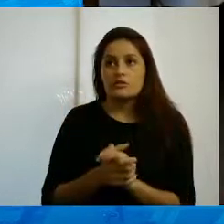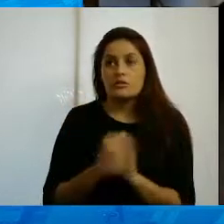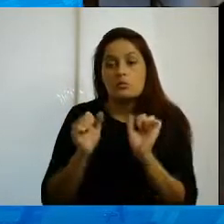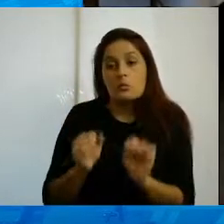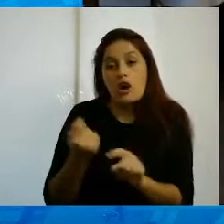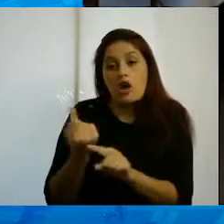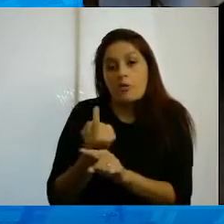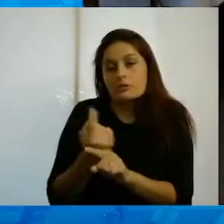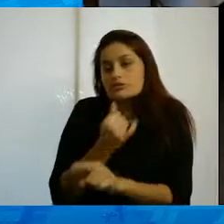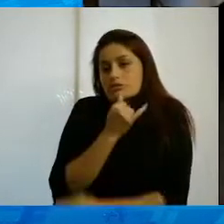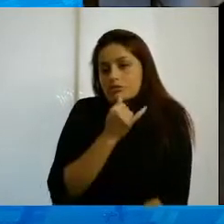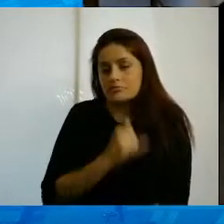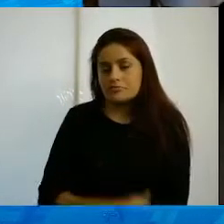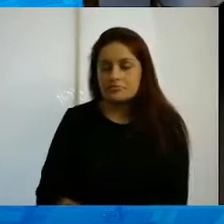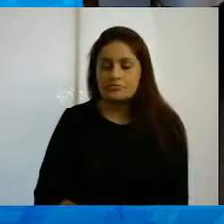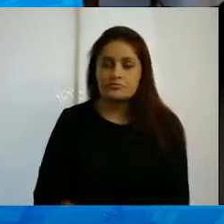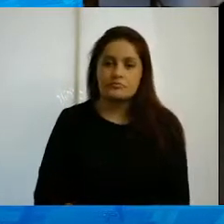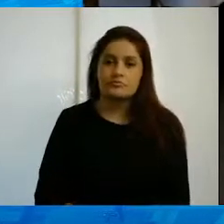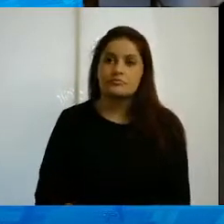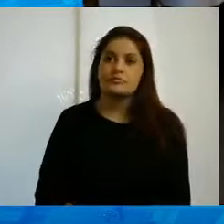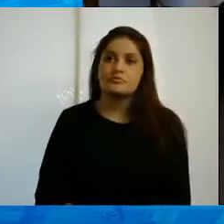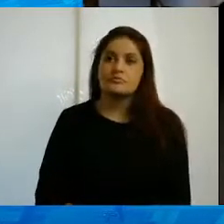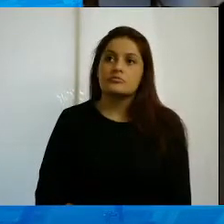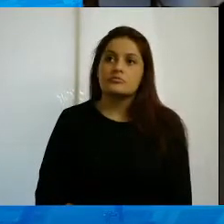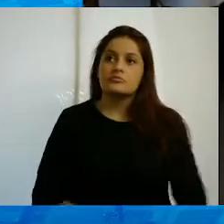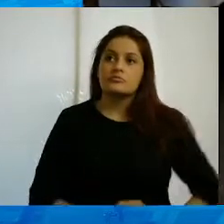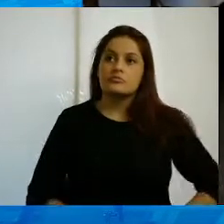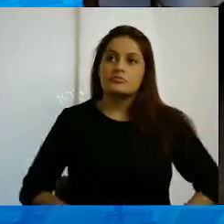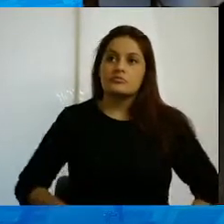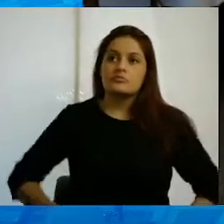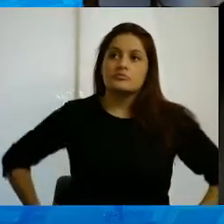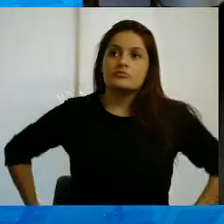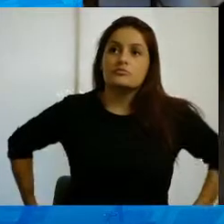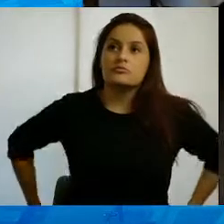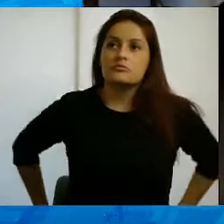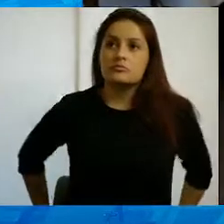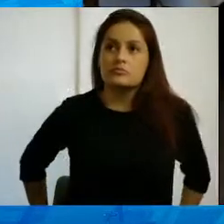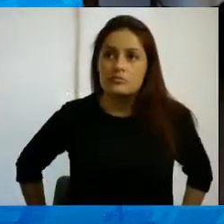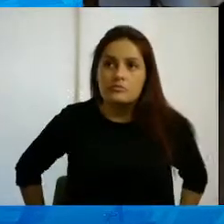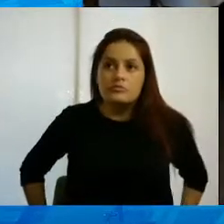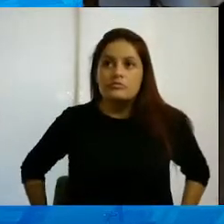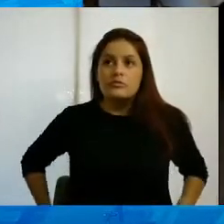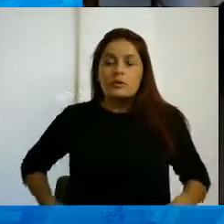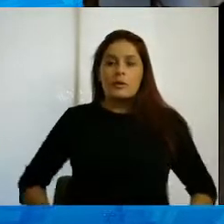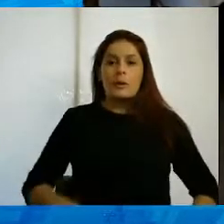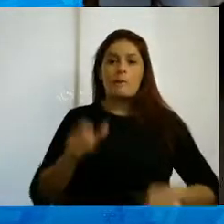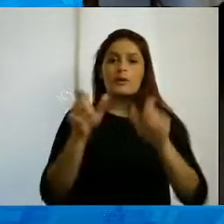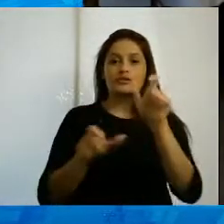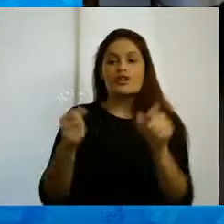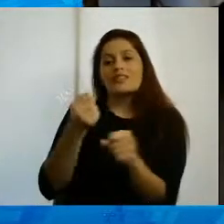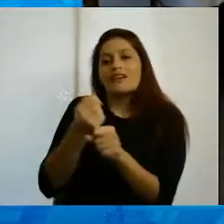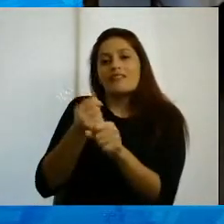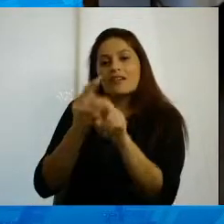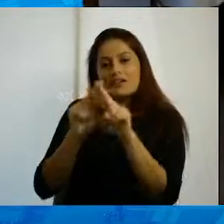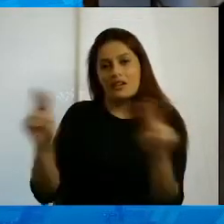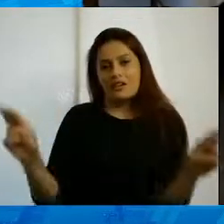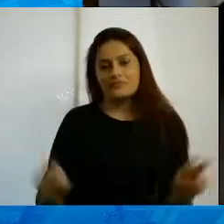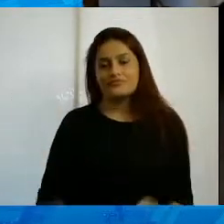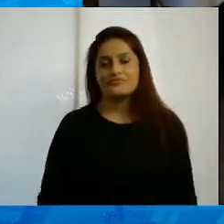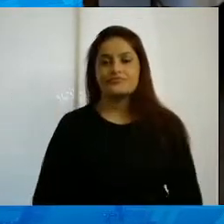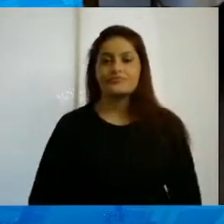él, no sé, y con la empresa, y con los otros guardias, por la idea, como le digo, que la gente trabaje tranquila. Eso, alcaldesa. Muchas gracias.